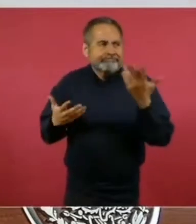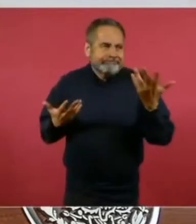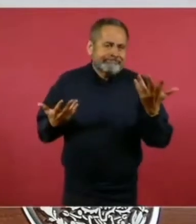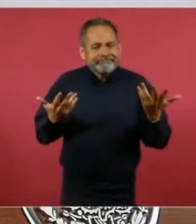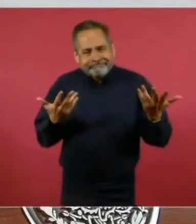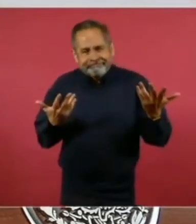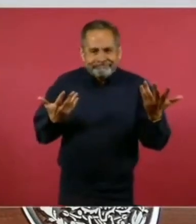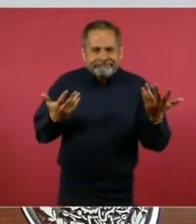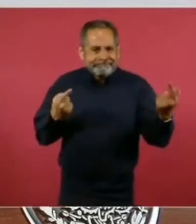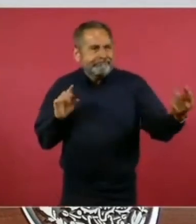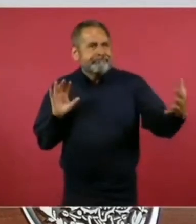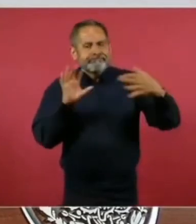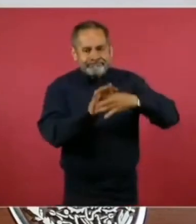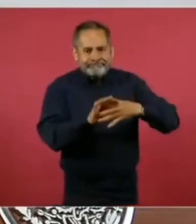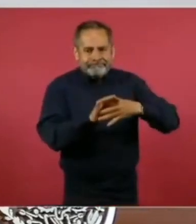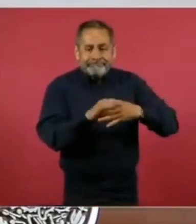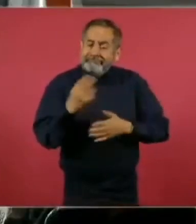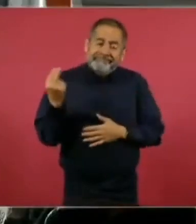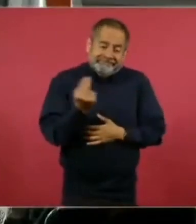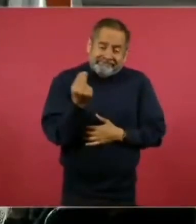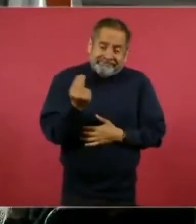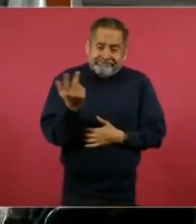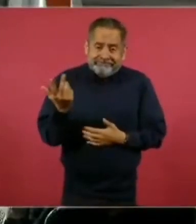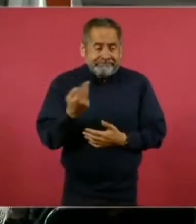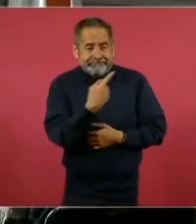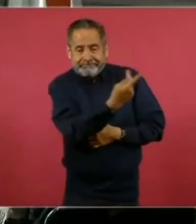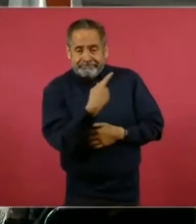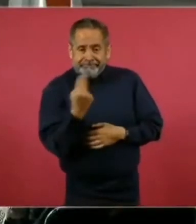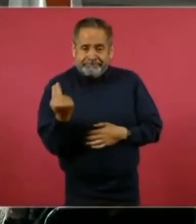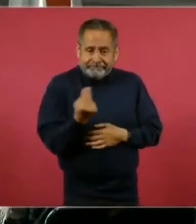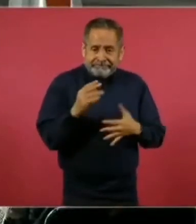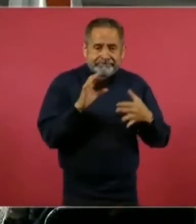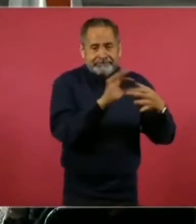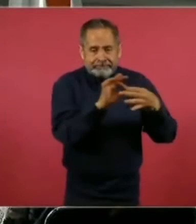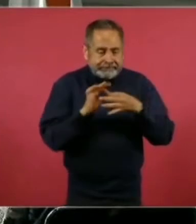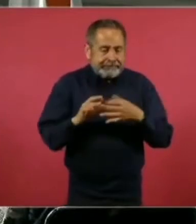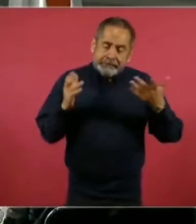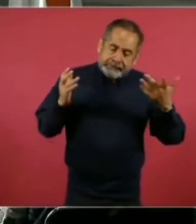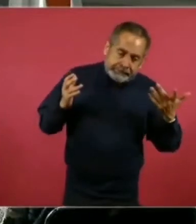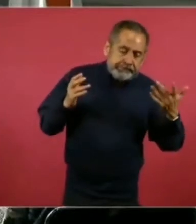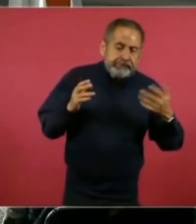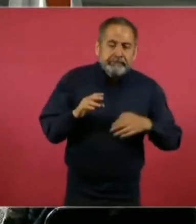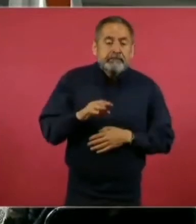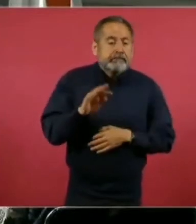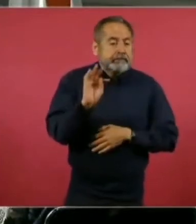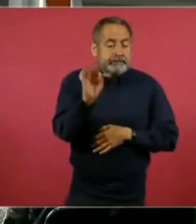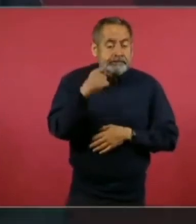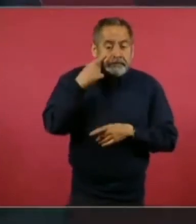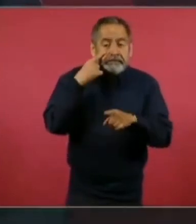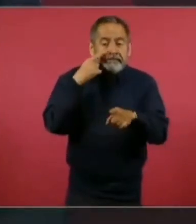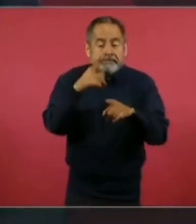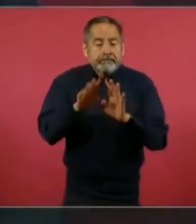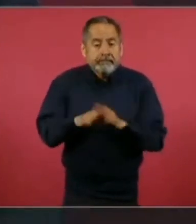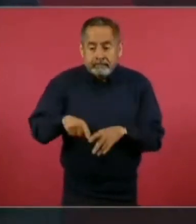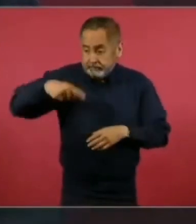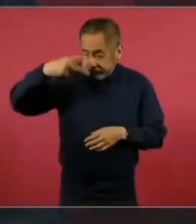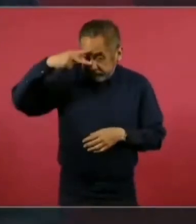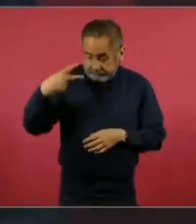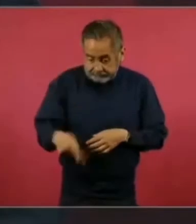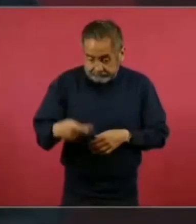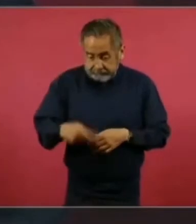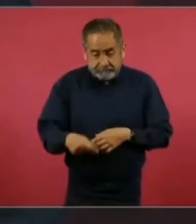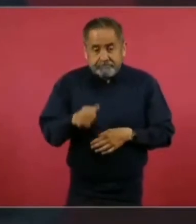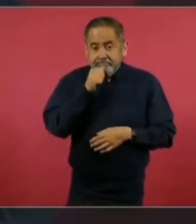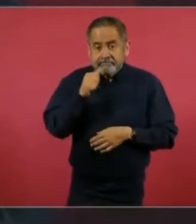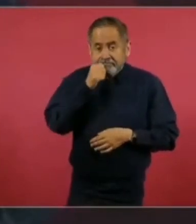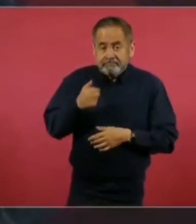y necesitamos también, en tanto no se logre la autosuficiencia